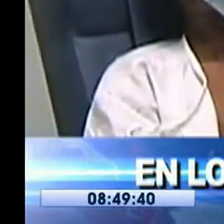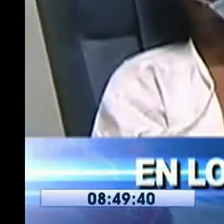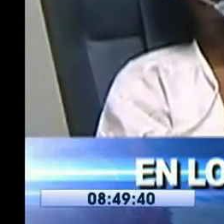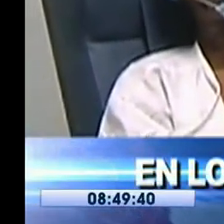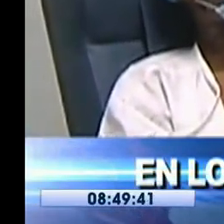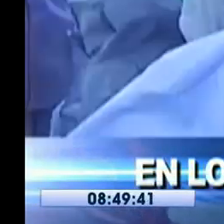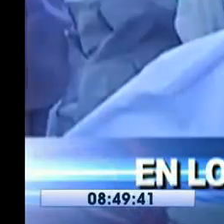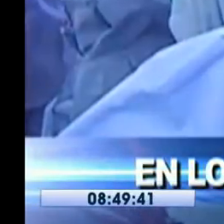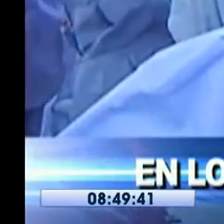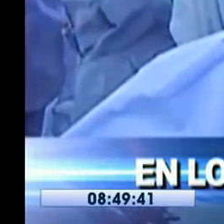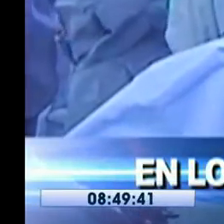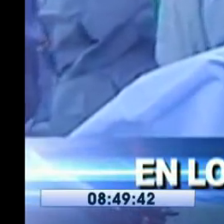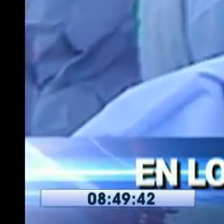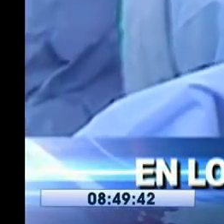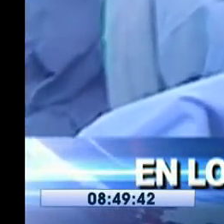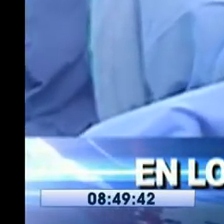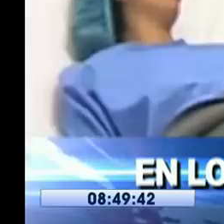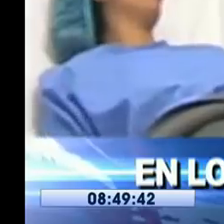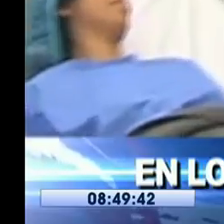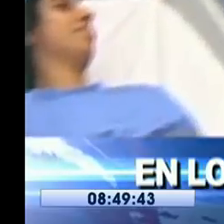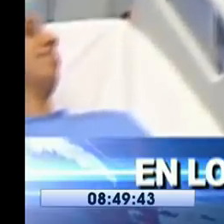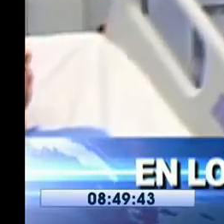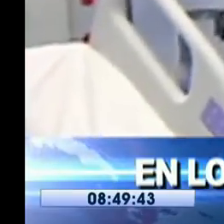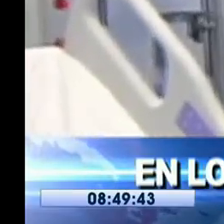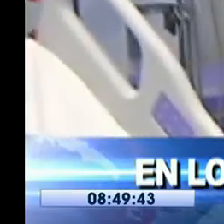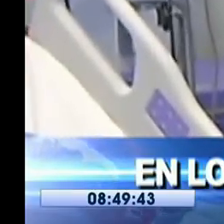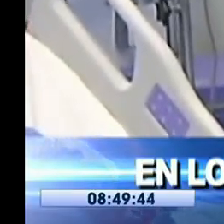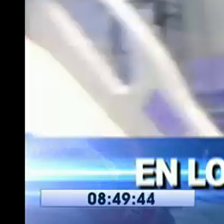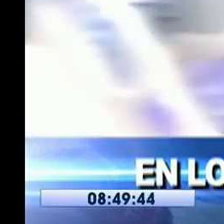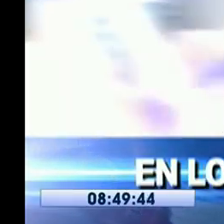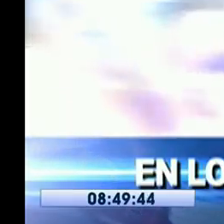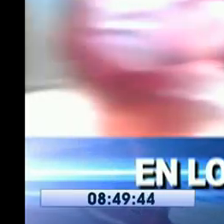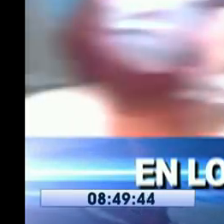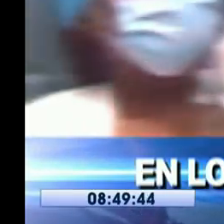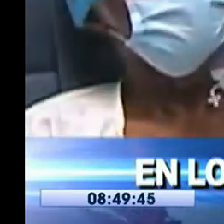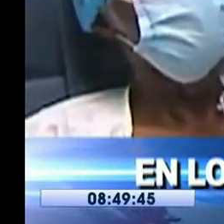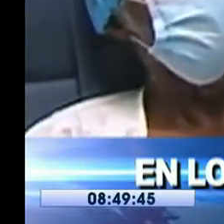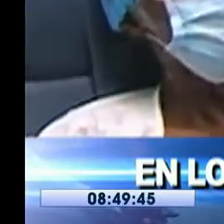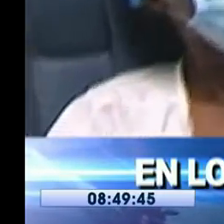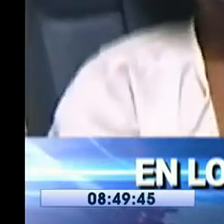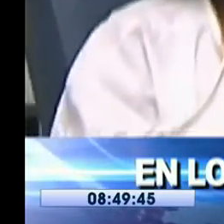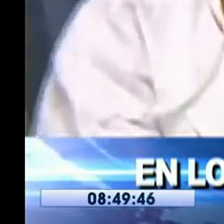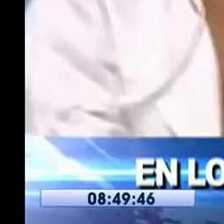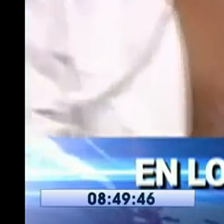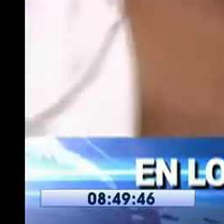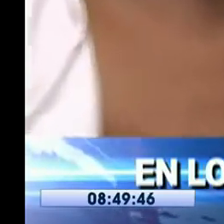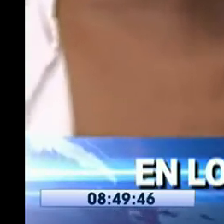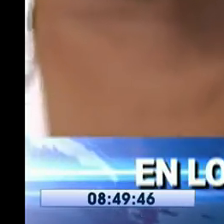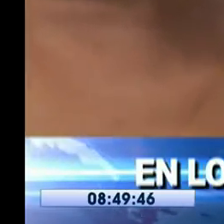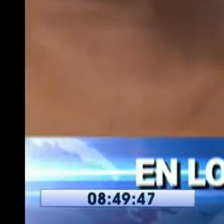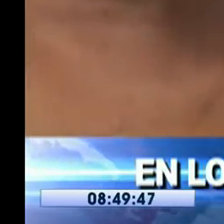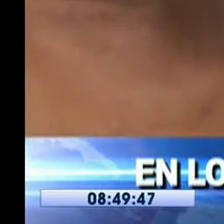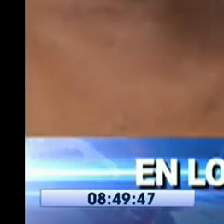segmento en los zapatos de como escalan doble labor de las enfermeras